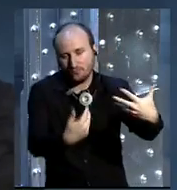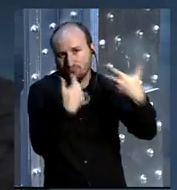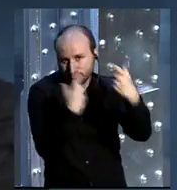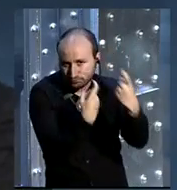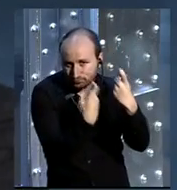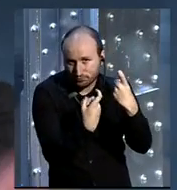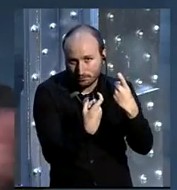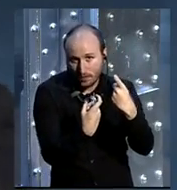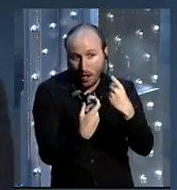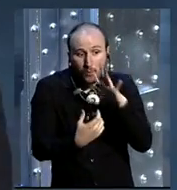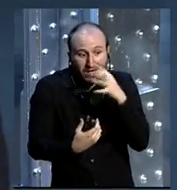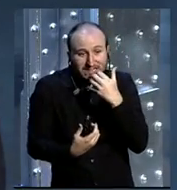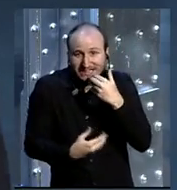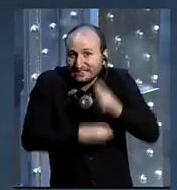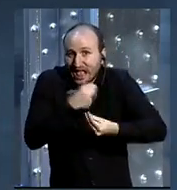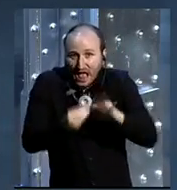Porque si no, no emergerá